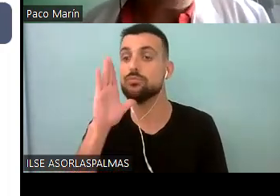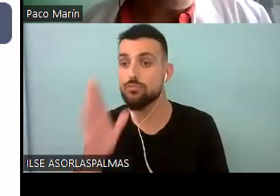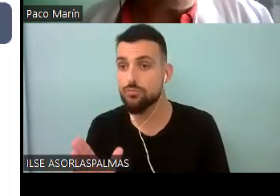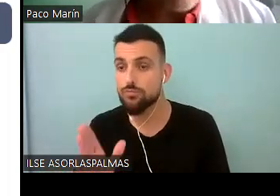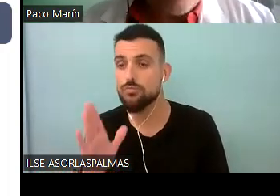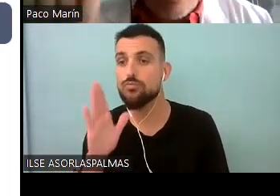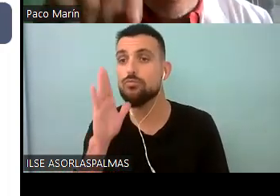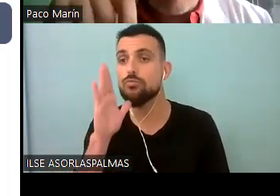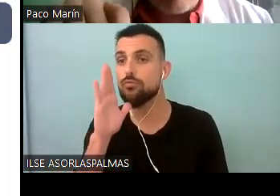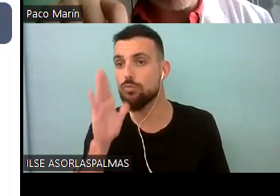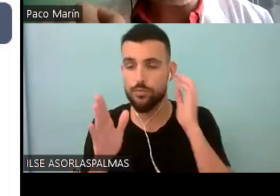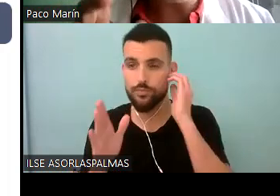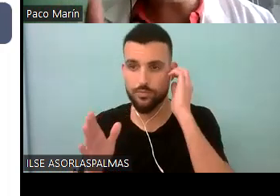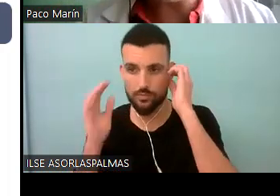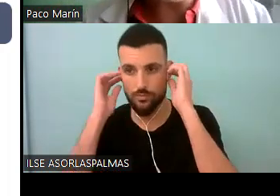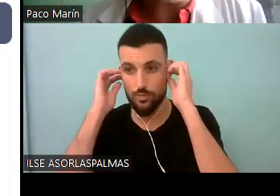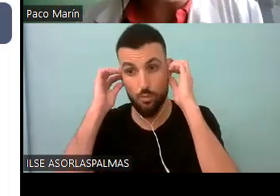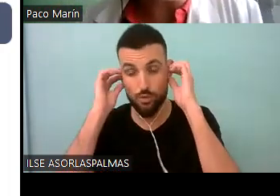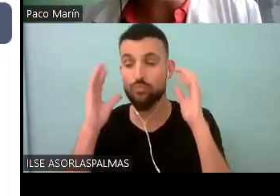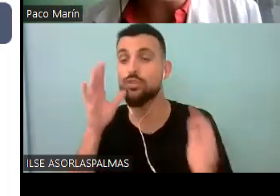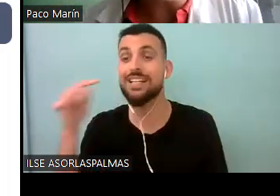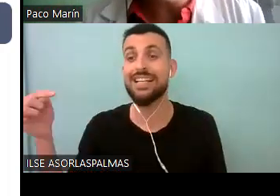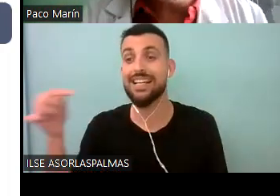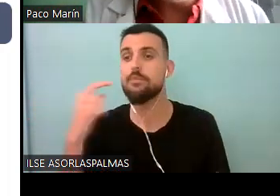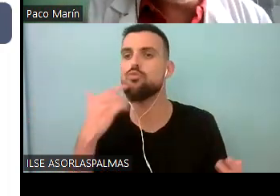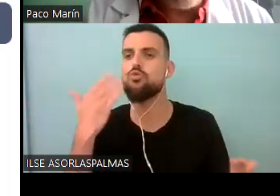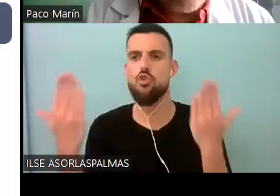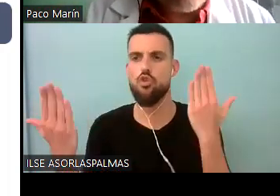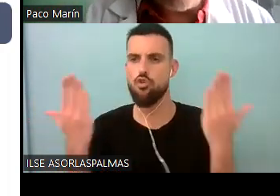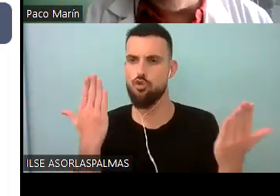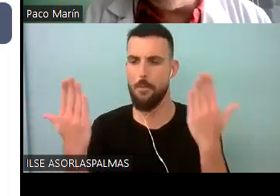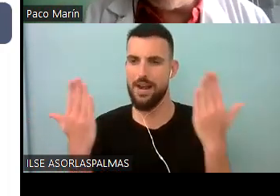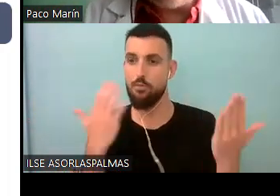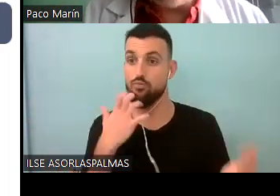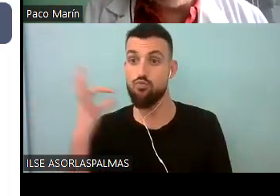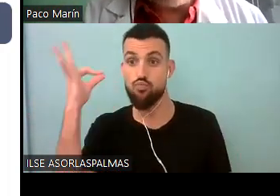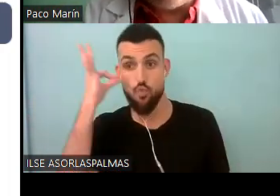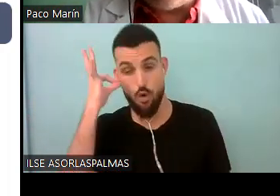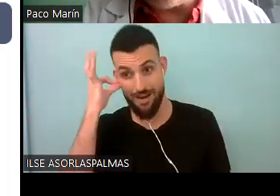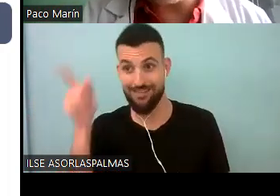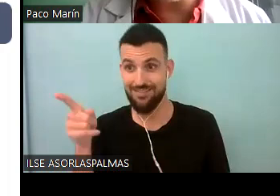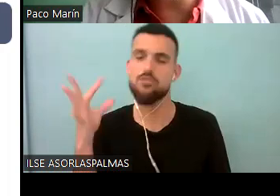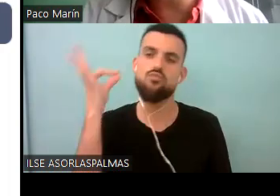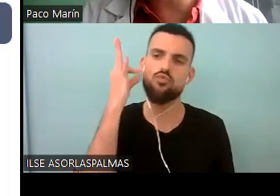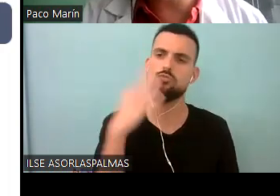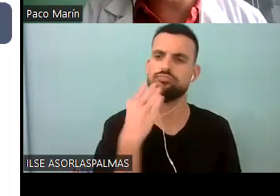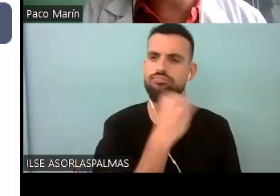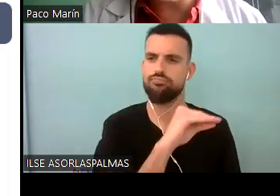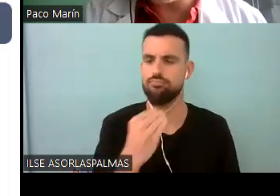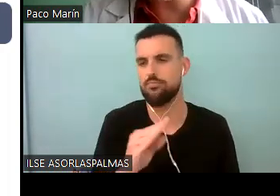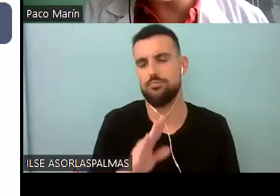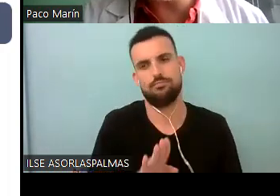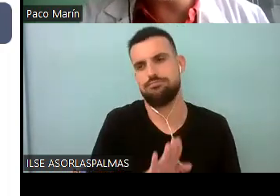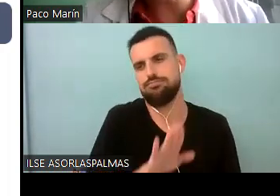una desviación estándar. Es un valor negativo por esa razón, porque lo estamos comparando con la mujer en plenitud, con la